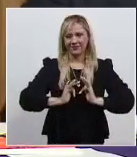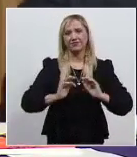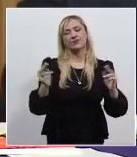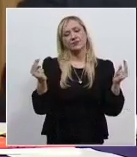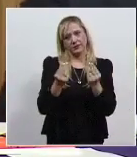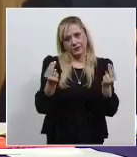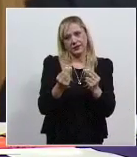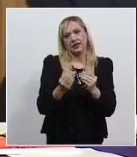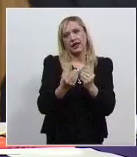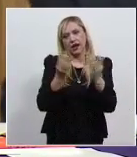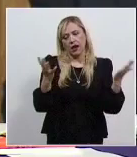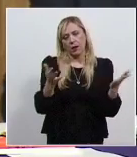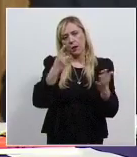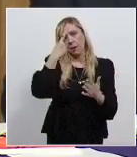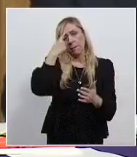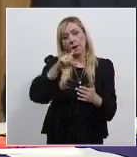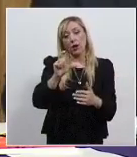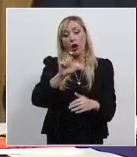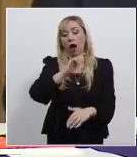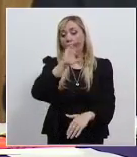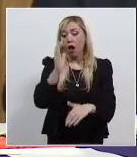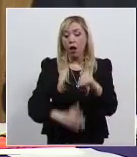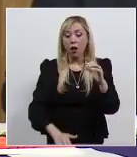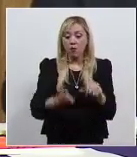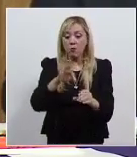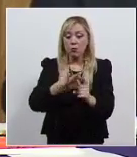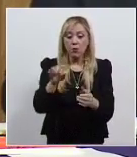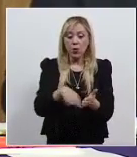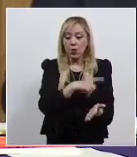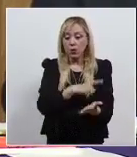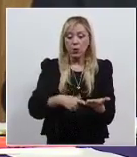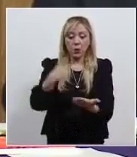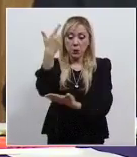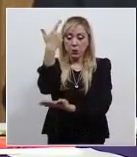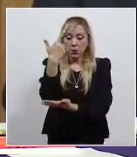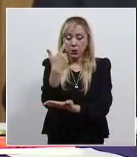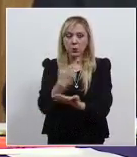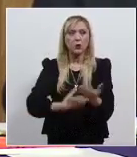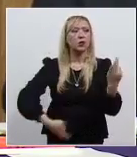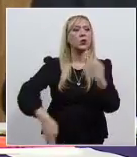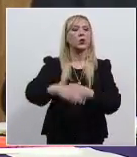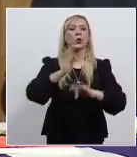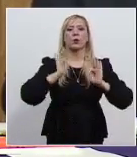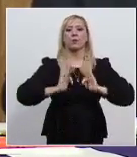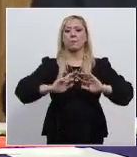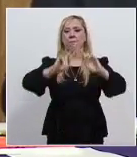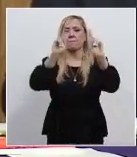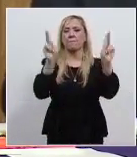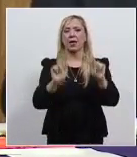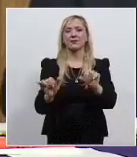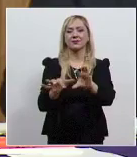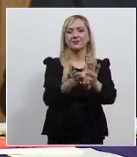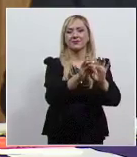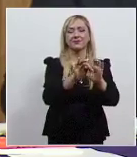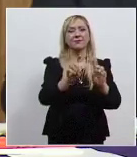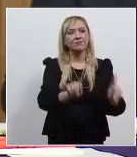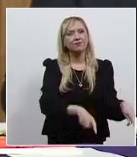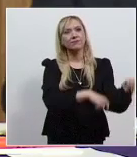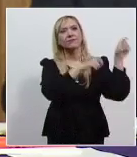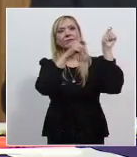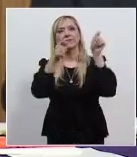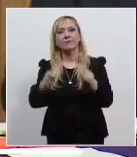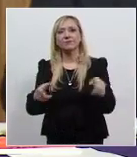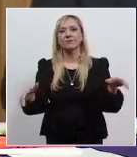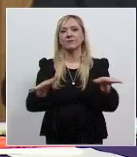requiere para que al finalizar el proceso electoral pueda transitarse con paz y unidad al siguiente periodo